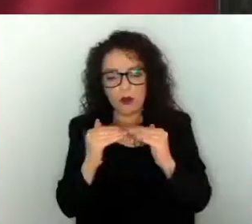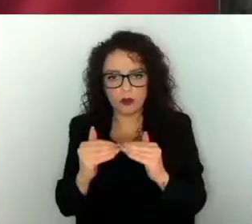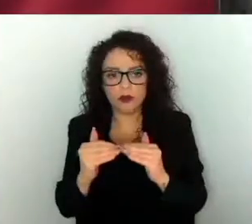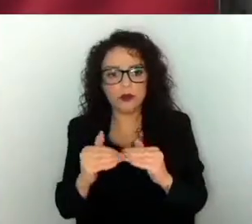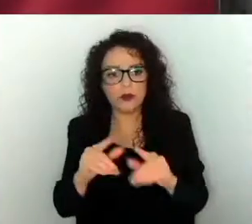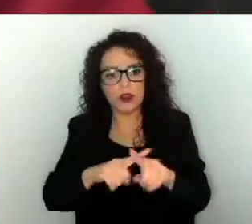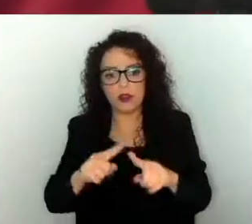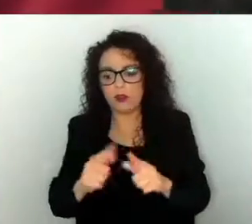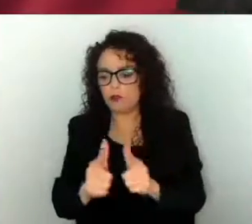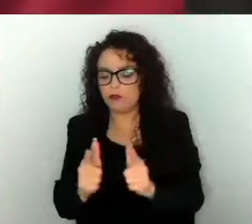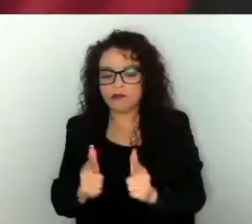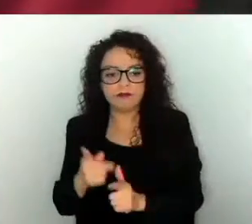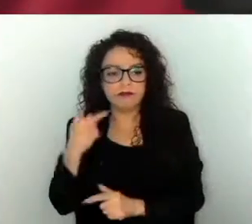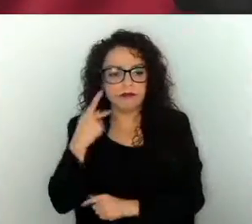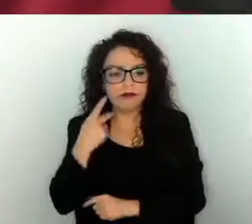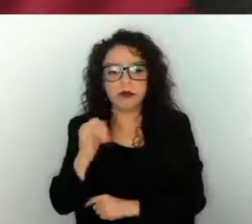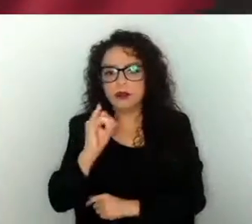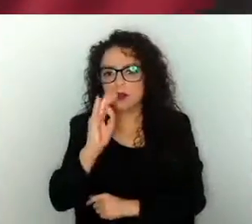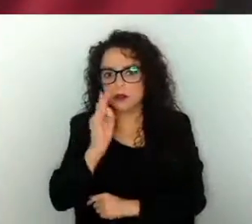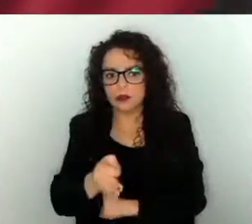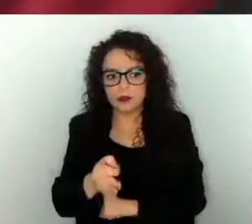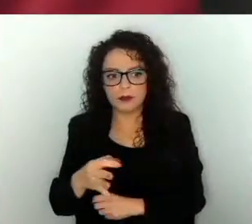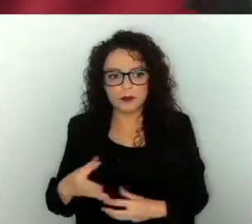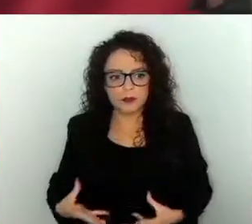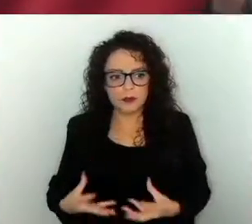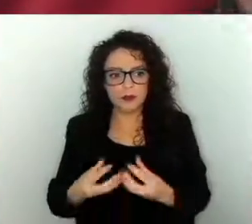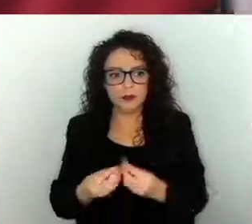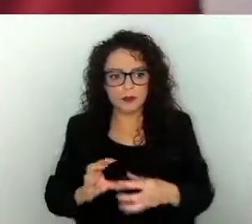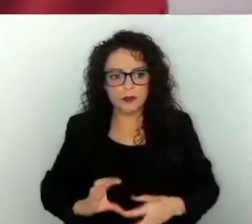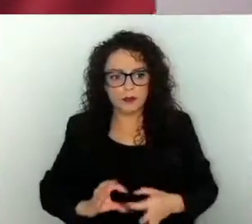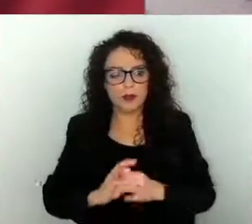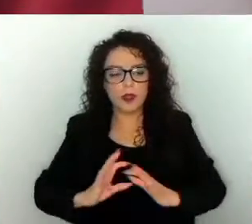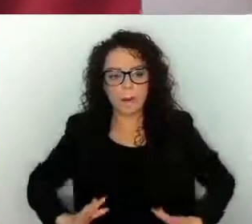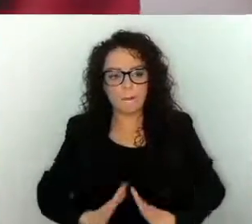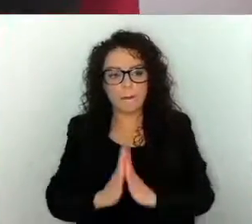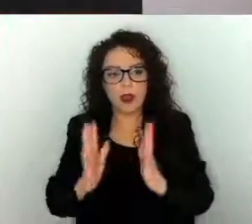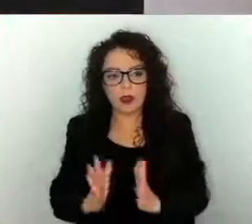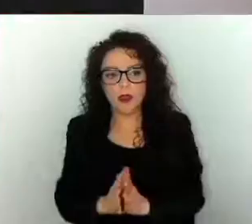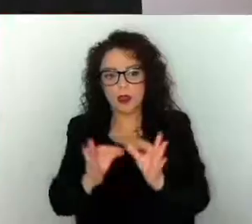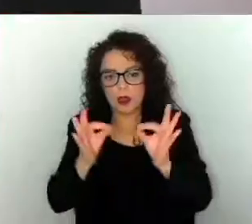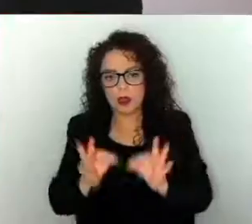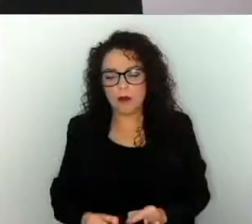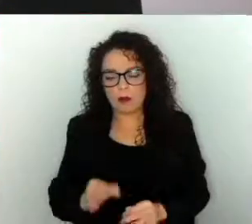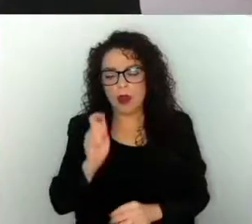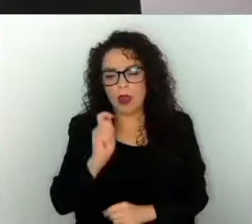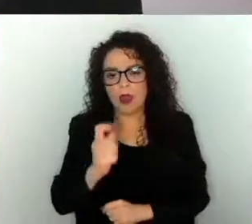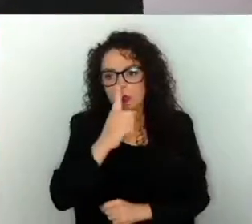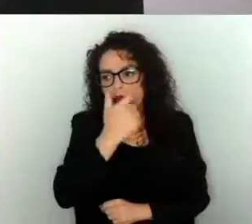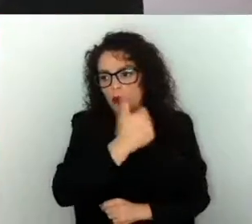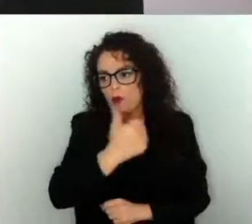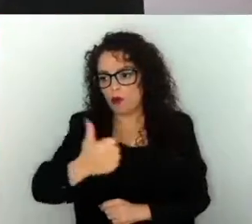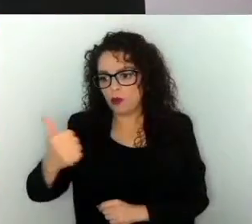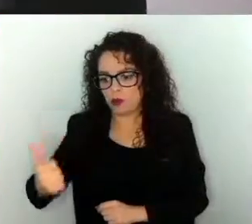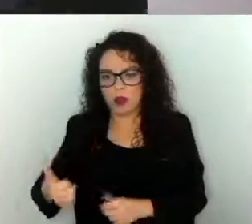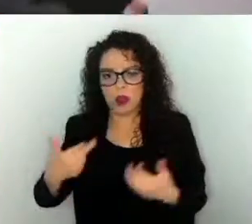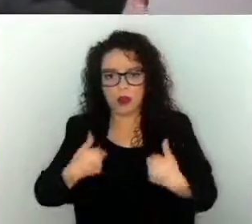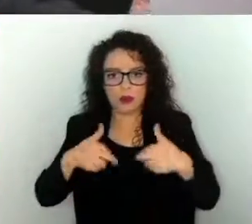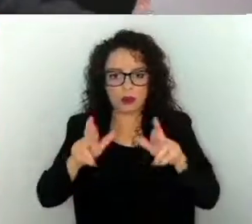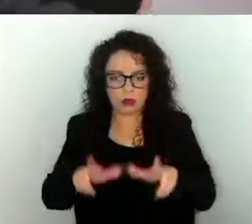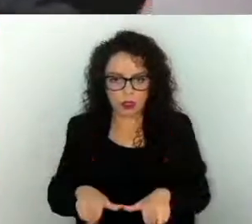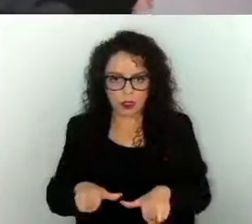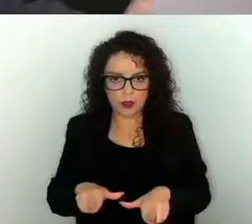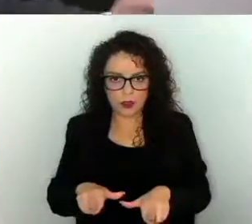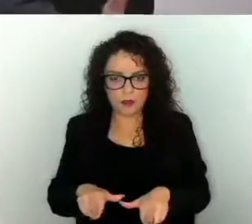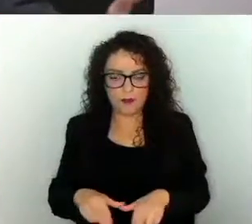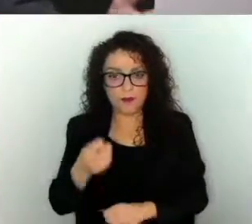grupos parlamentarios y participan de conformidad con la representación que tengan cada uno en la legislatura, por lo que